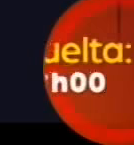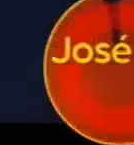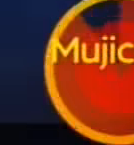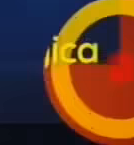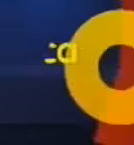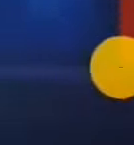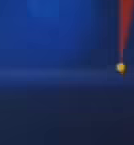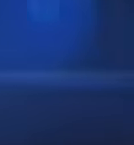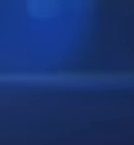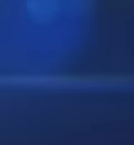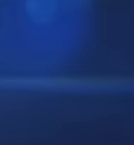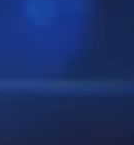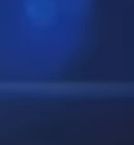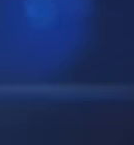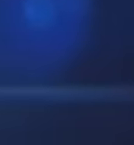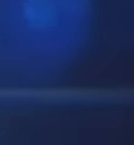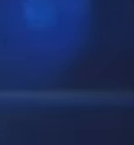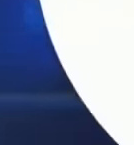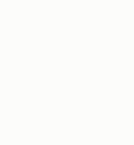horas.